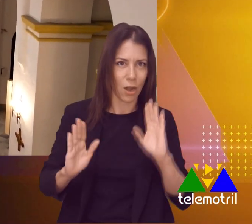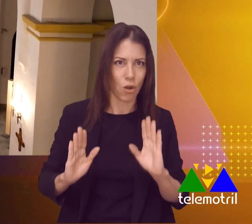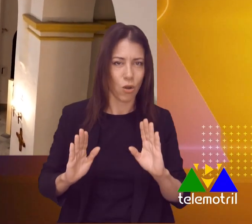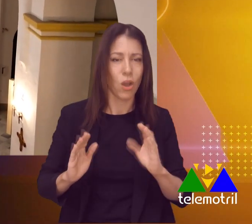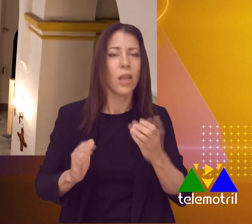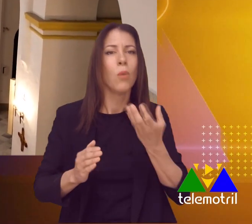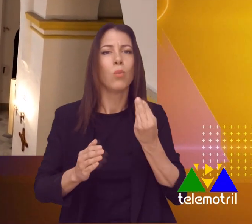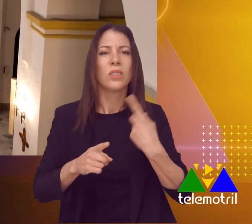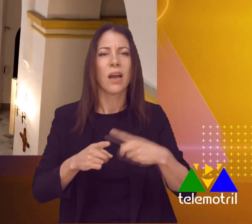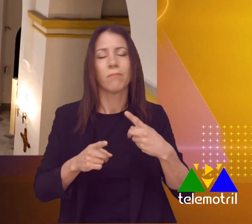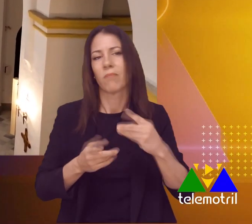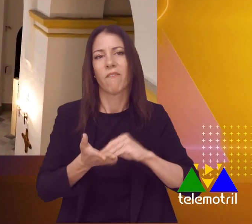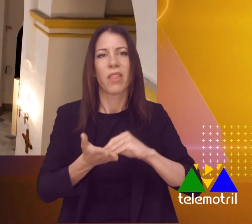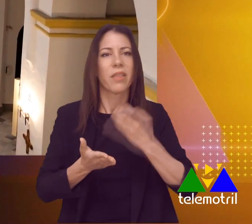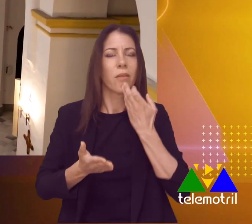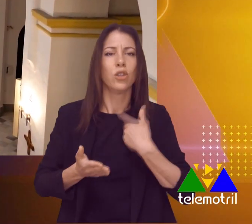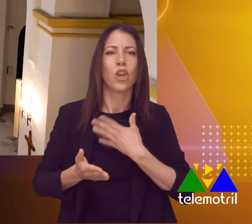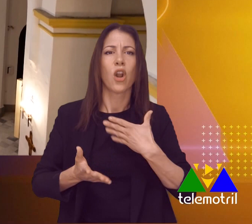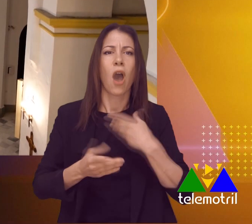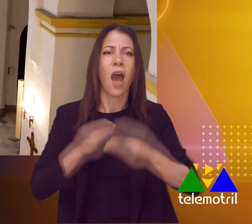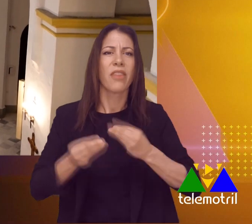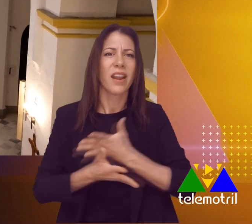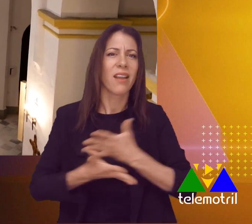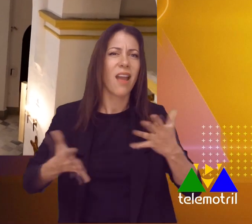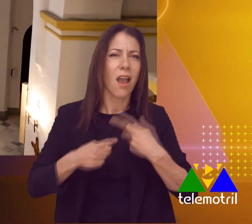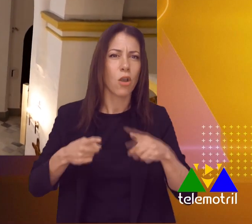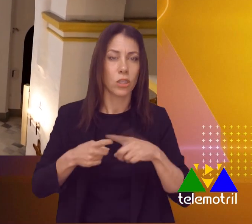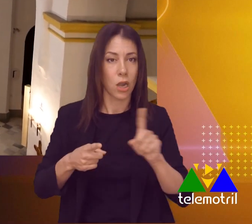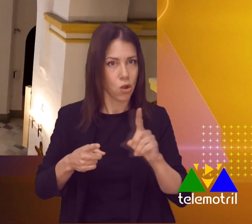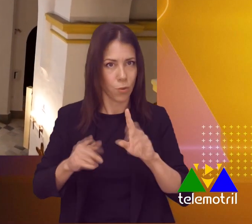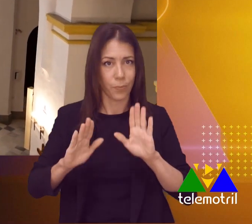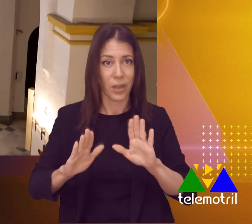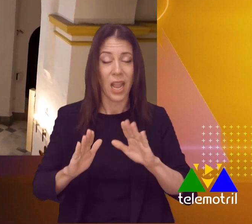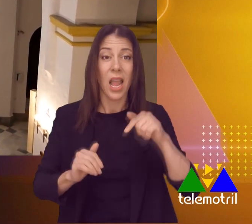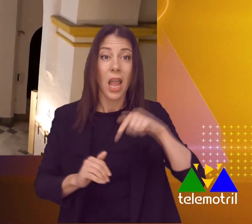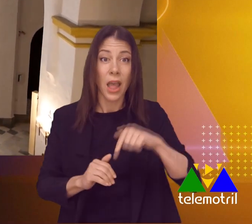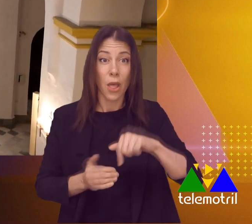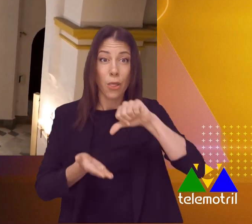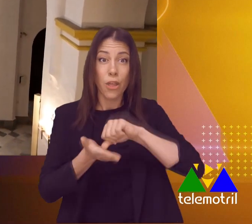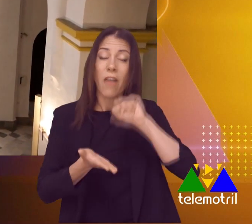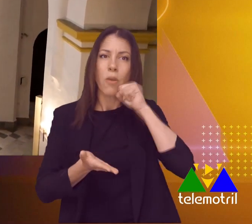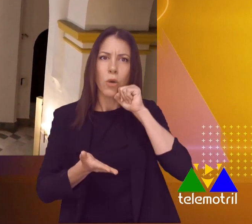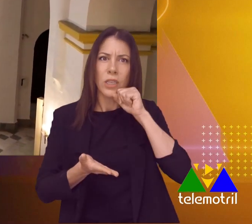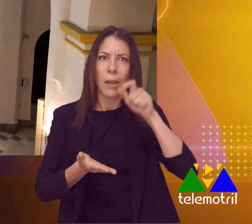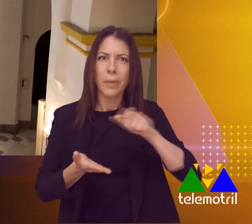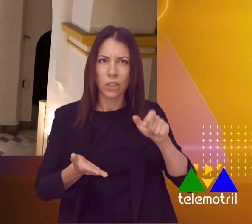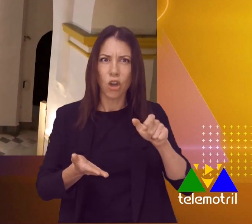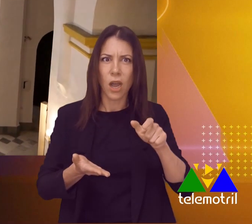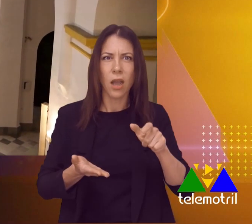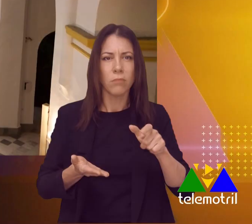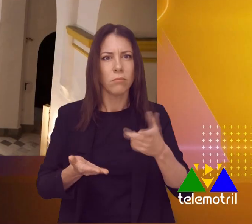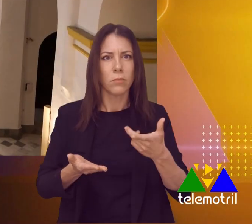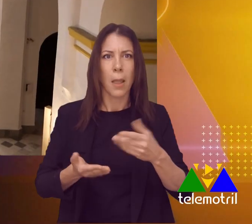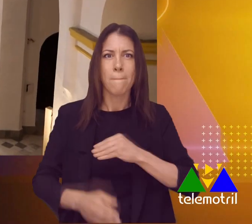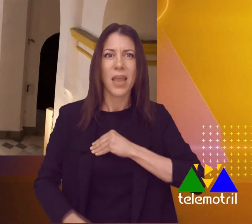cosas, se trata de que sepamos llevar a los ciudadanos motrileños la consideración